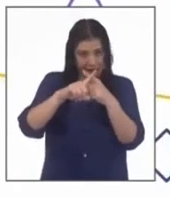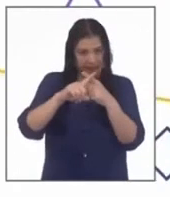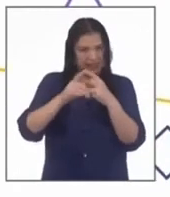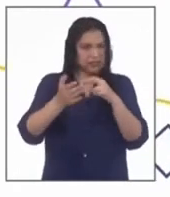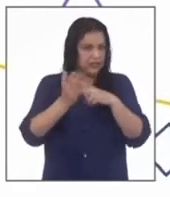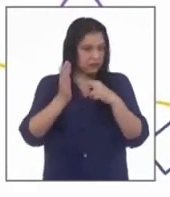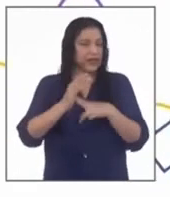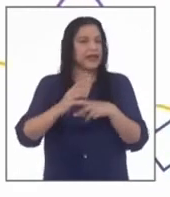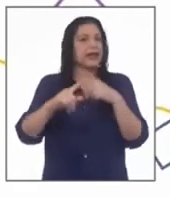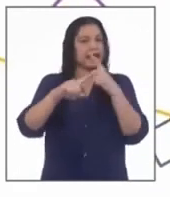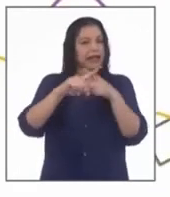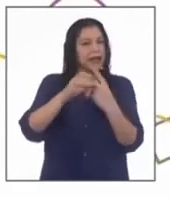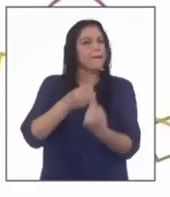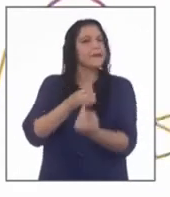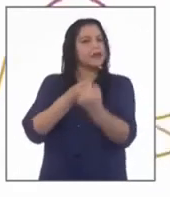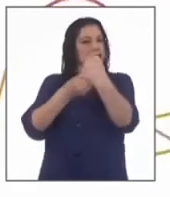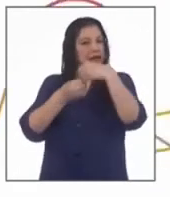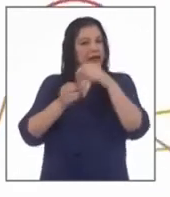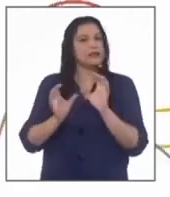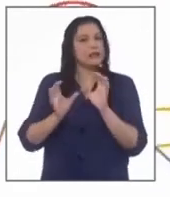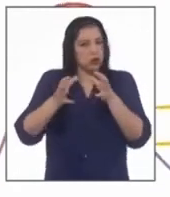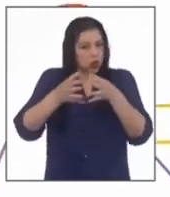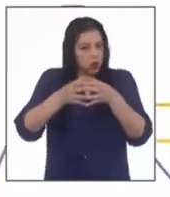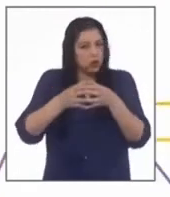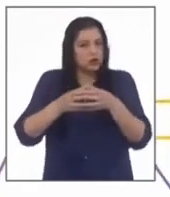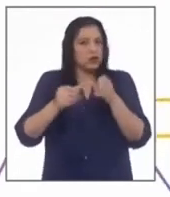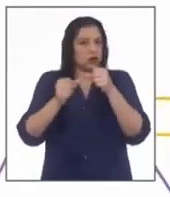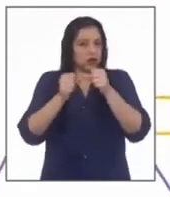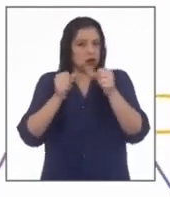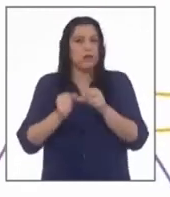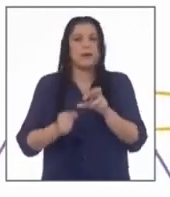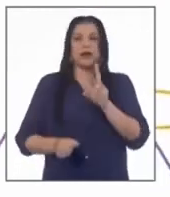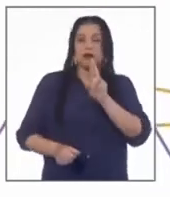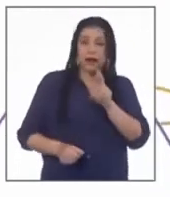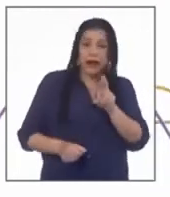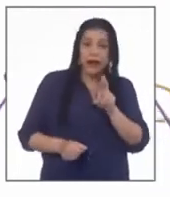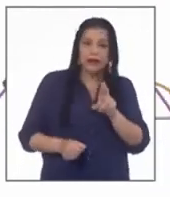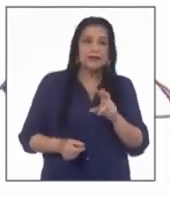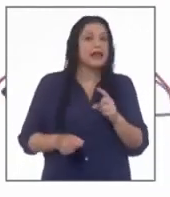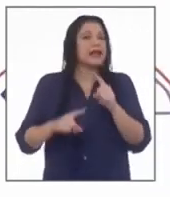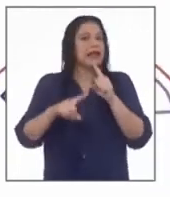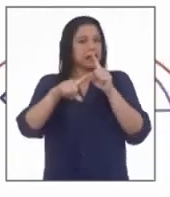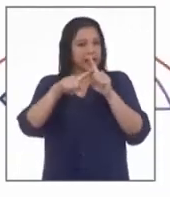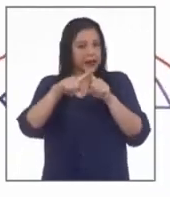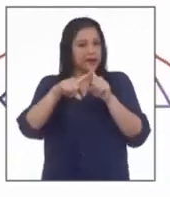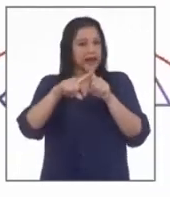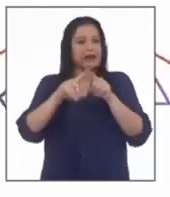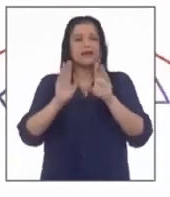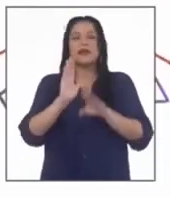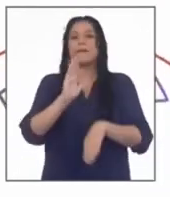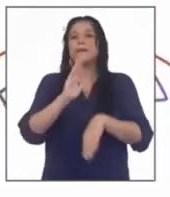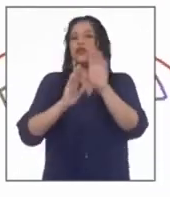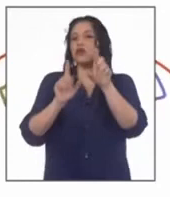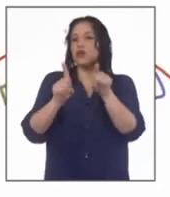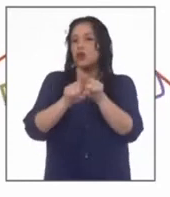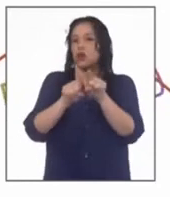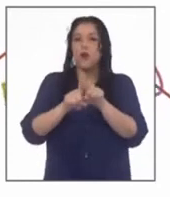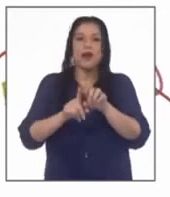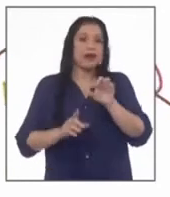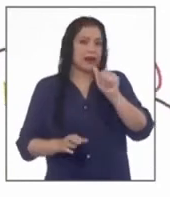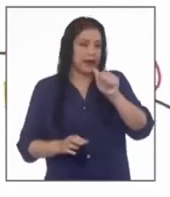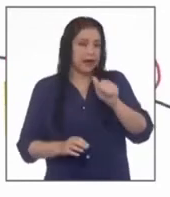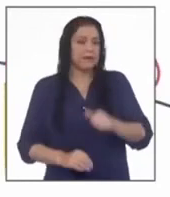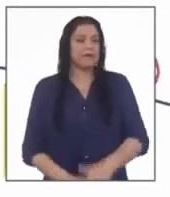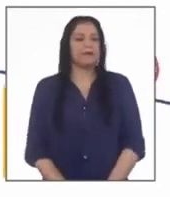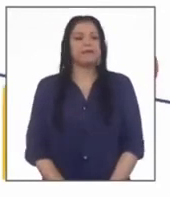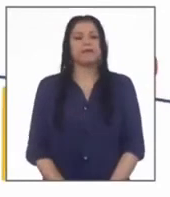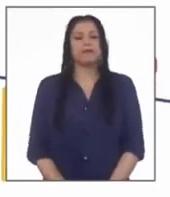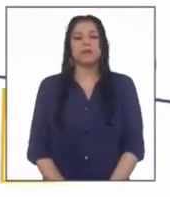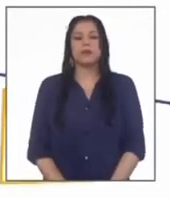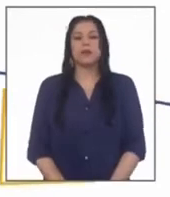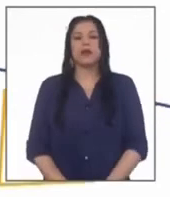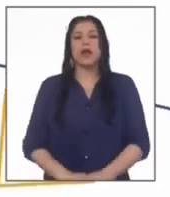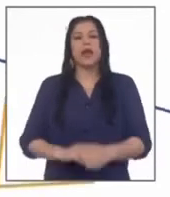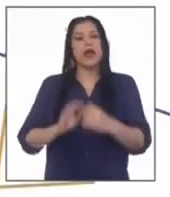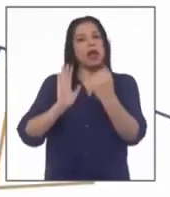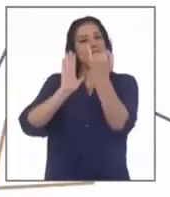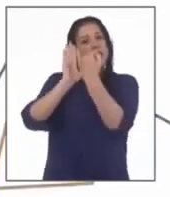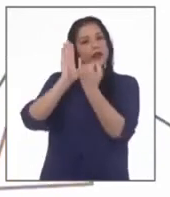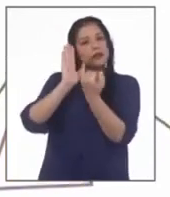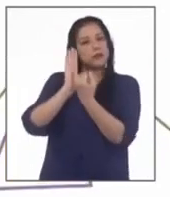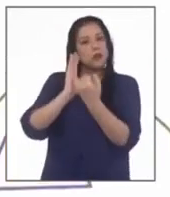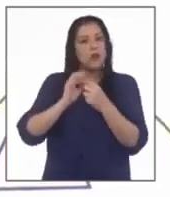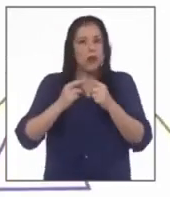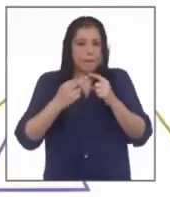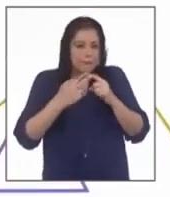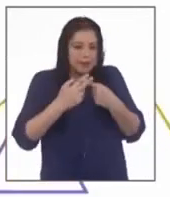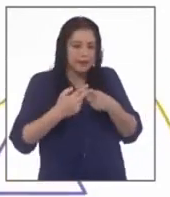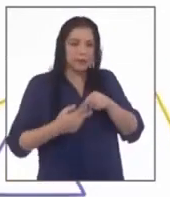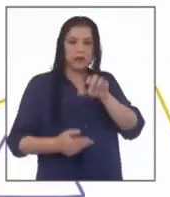X pertenece al conjunto de los números reales y que X es mayor o igual que A. En la notación gráfica partimos